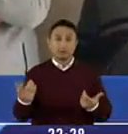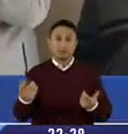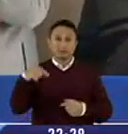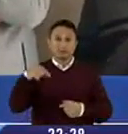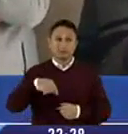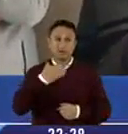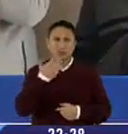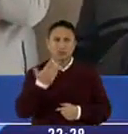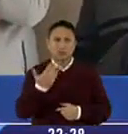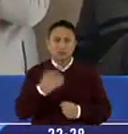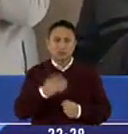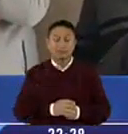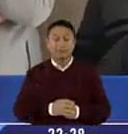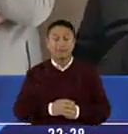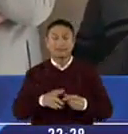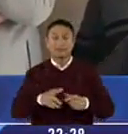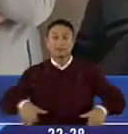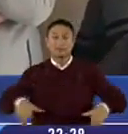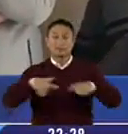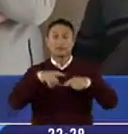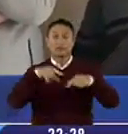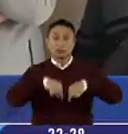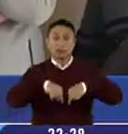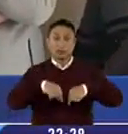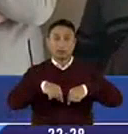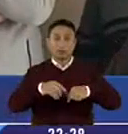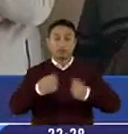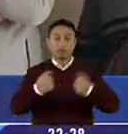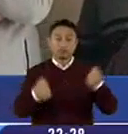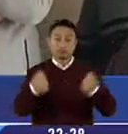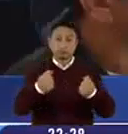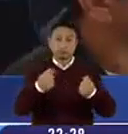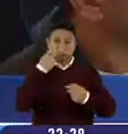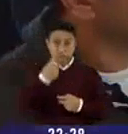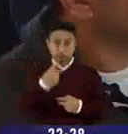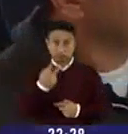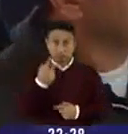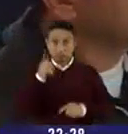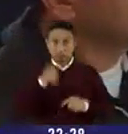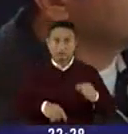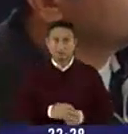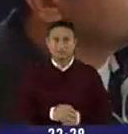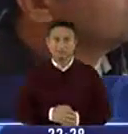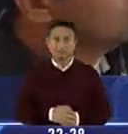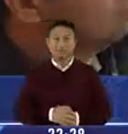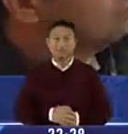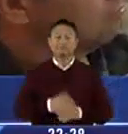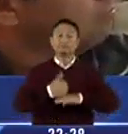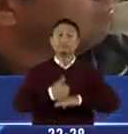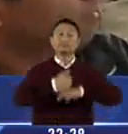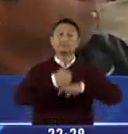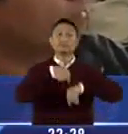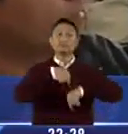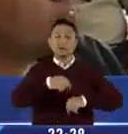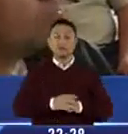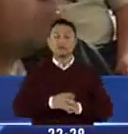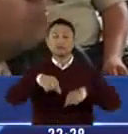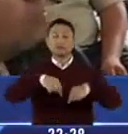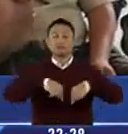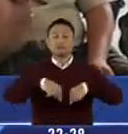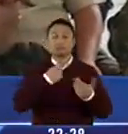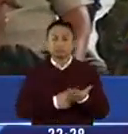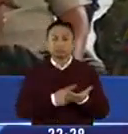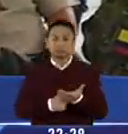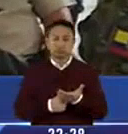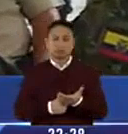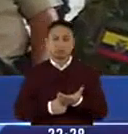luego de que entran a esta zona, ya no se los puede rastrear nuestros vehículos. Pese a las reuniones mantenidas entre las autoridades, los transportistas no desistieron